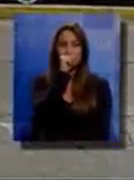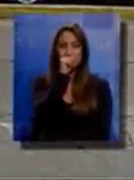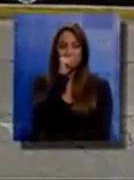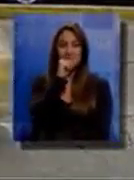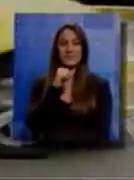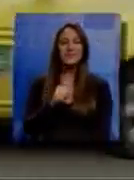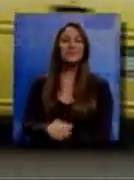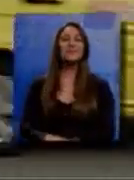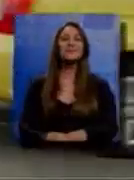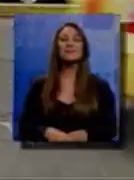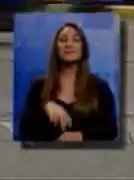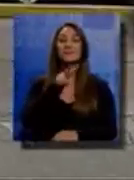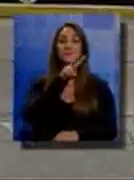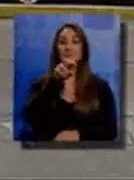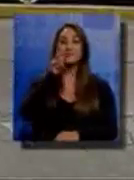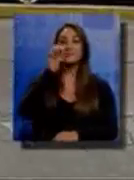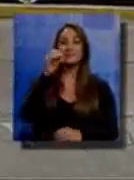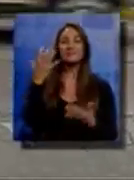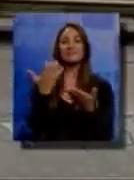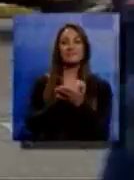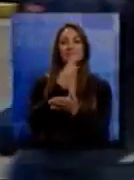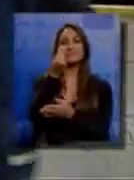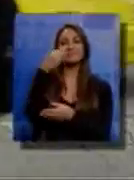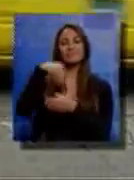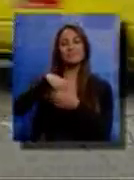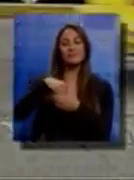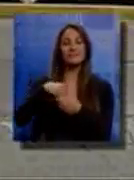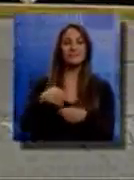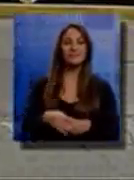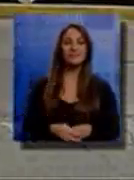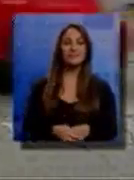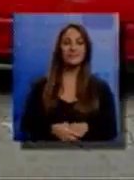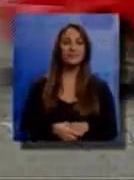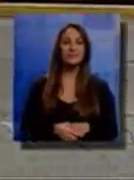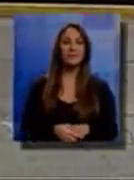decir, 230 millones de dólares. Karen Haro, TC Televisión.